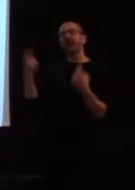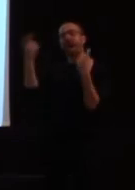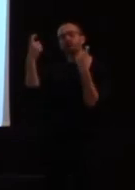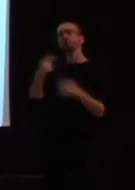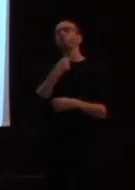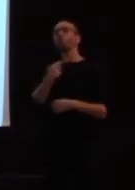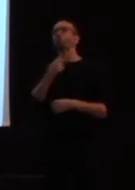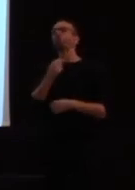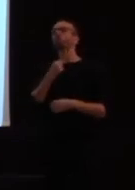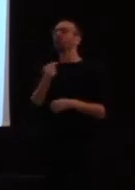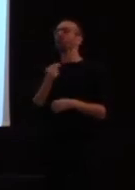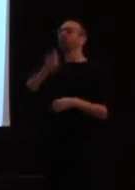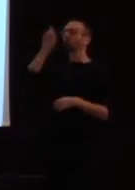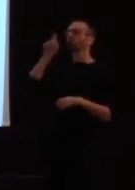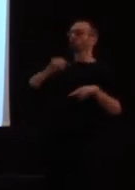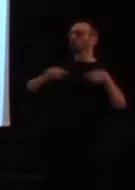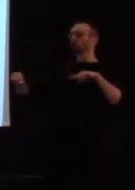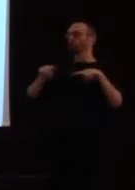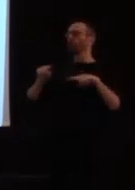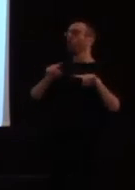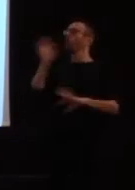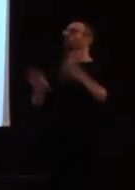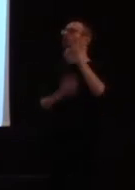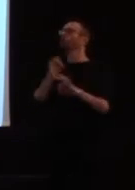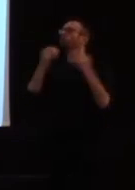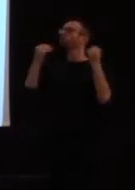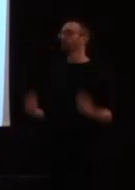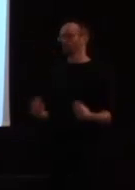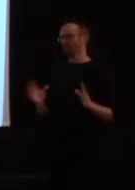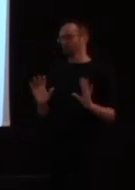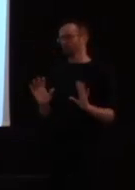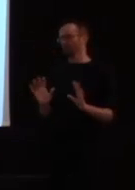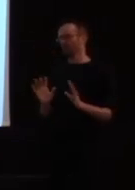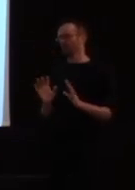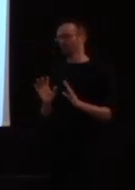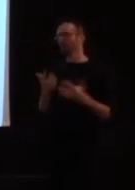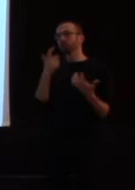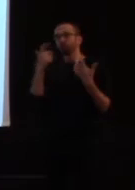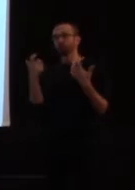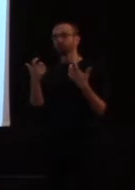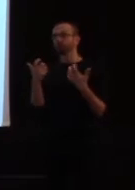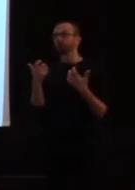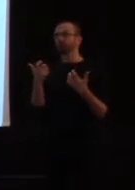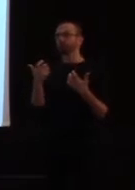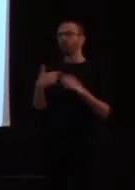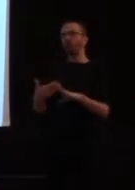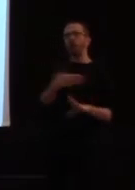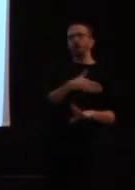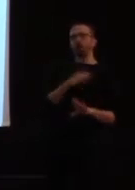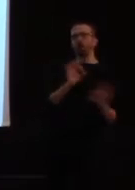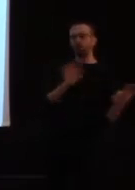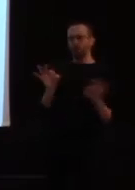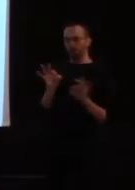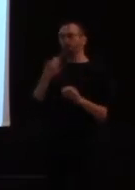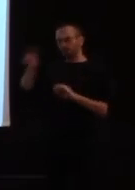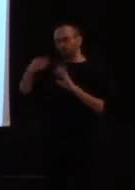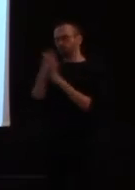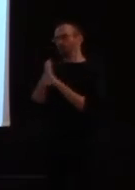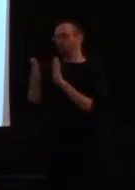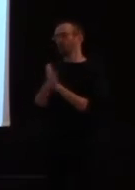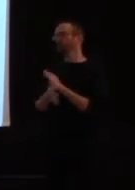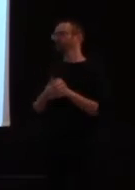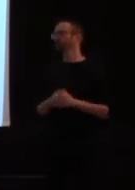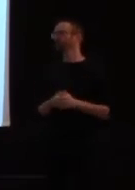bien, pero que organicemos bien la clase, ¿eh? Y que se note que aquí no tendremos que ir preparando, no vamos a comentar también ahora. Y por